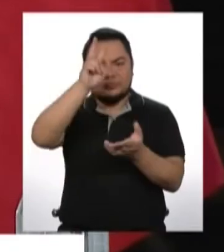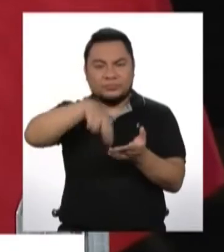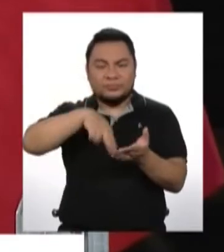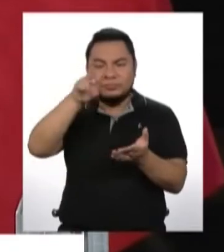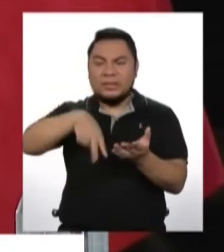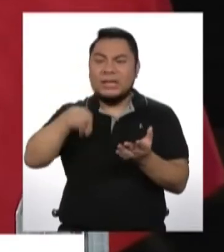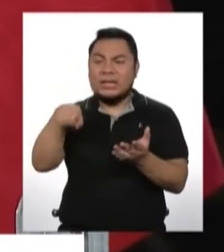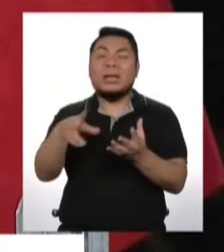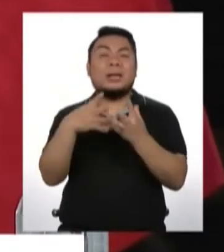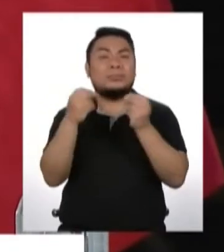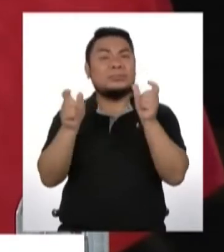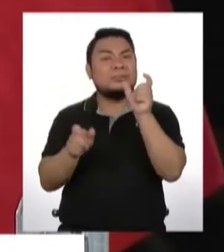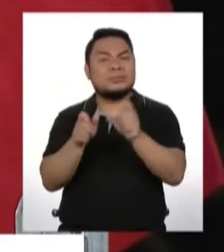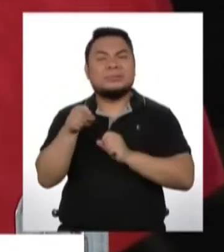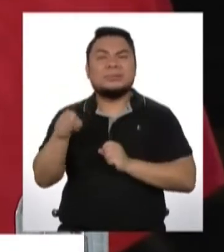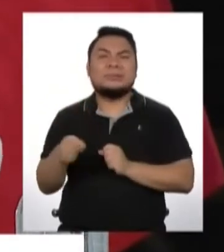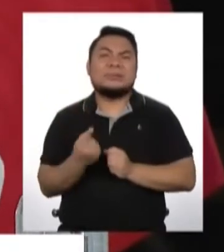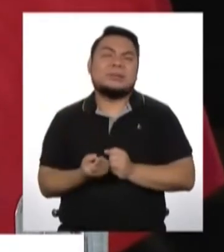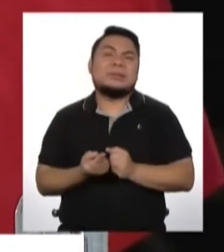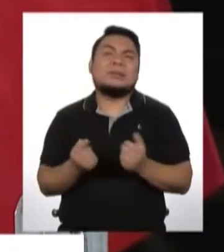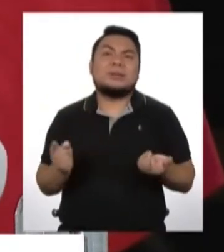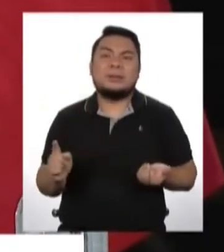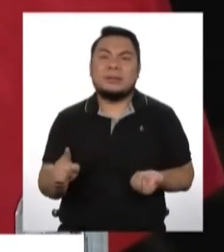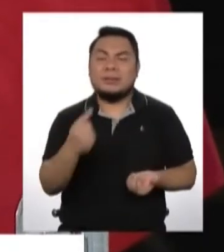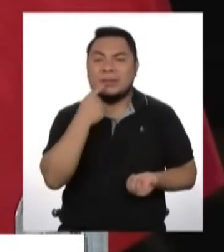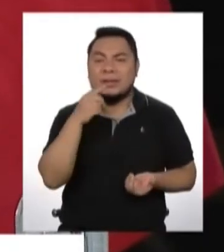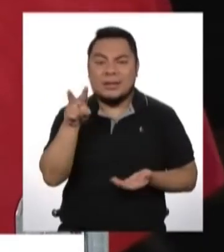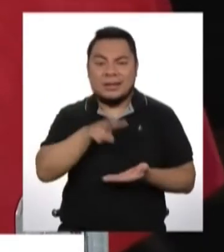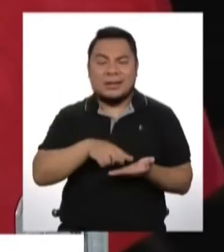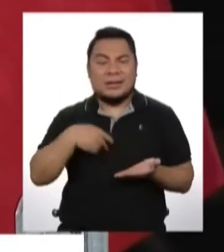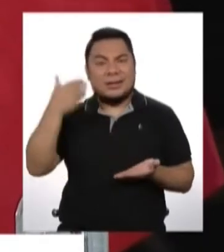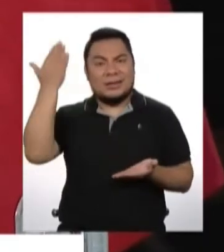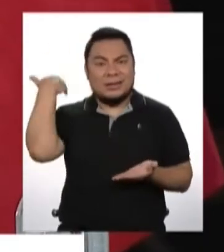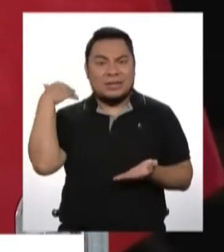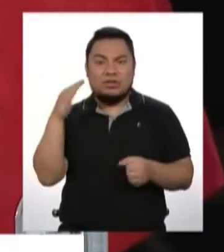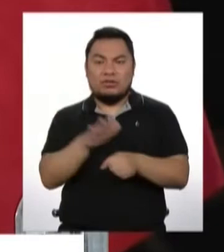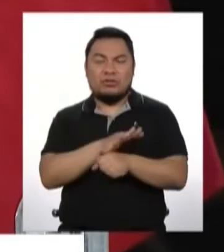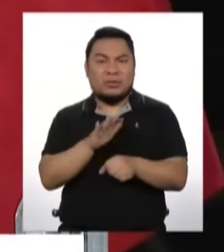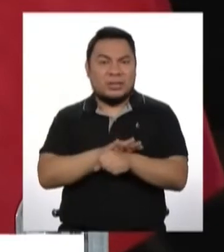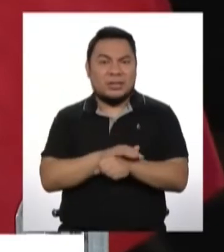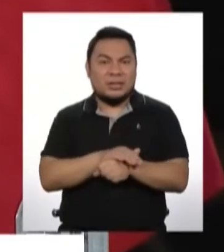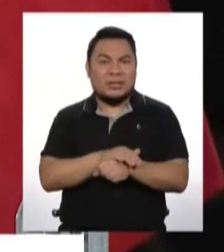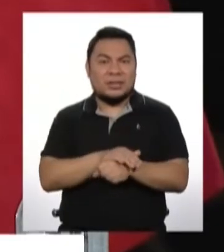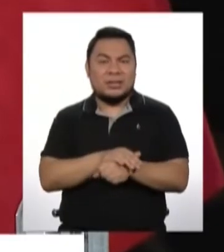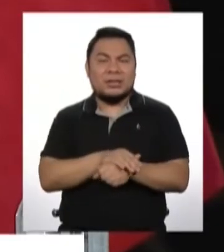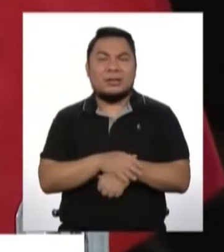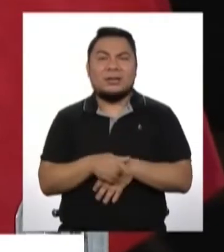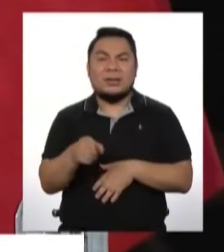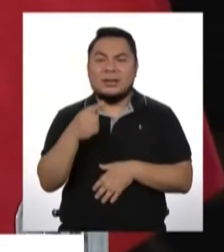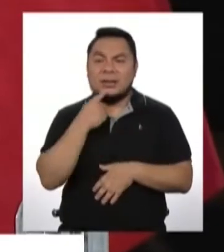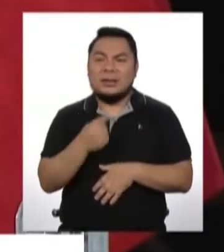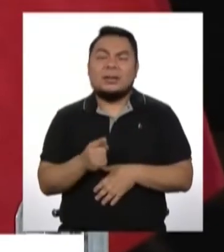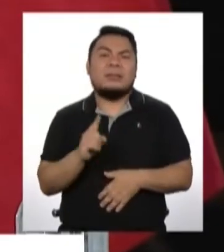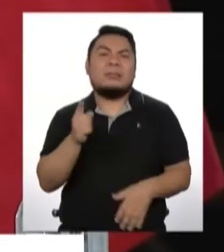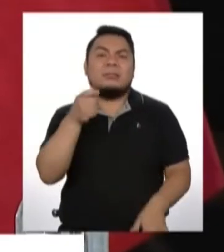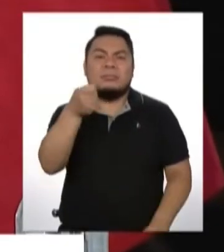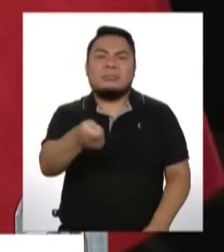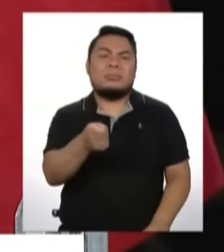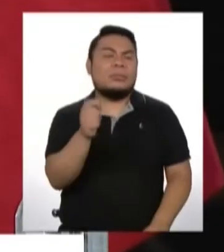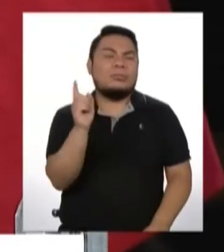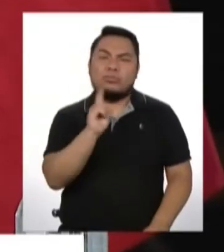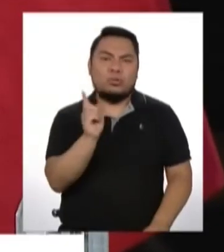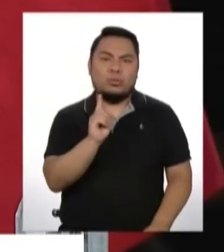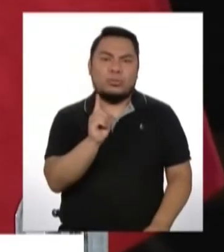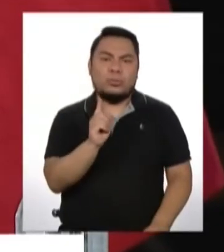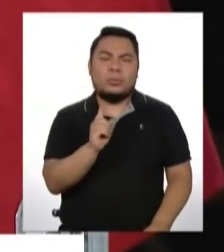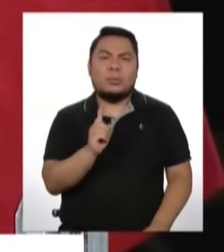sector que en la primera lectura que se hizo del total se veía como no vulnerable, pero ya